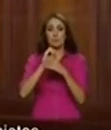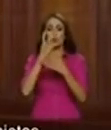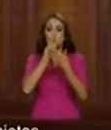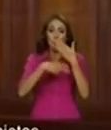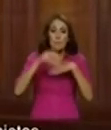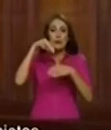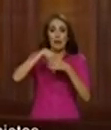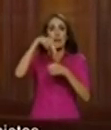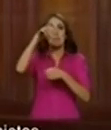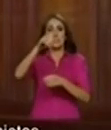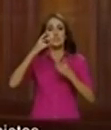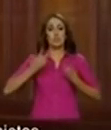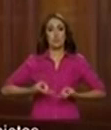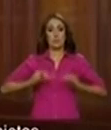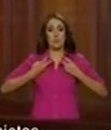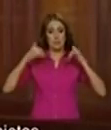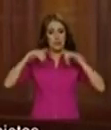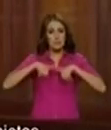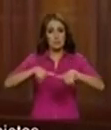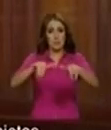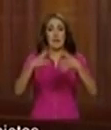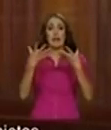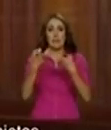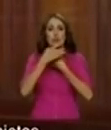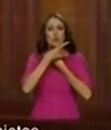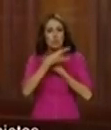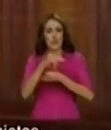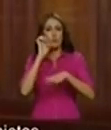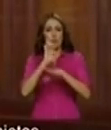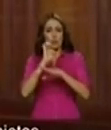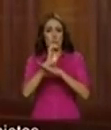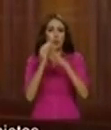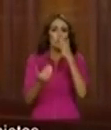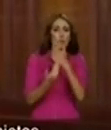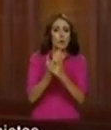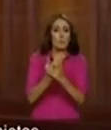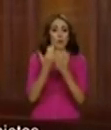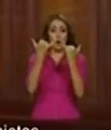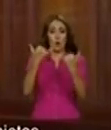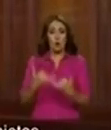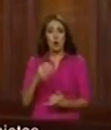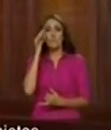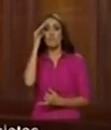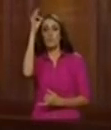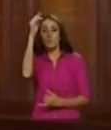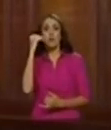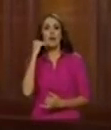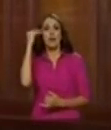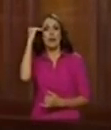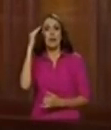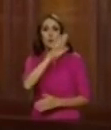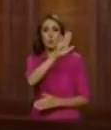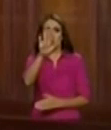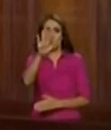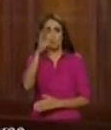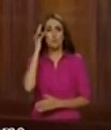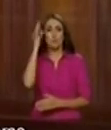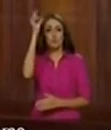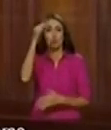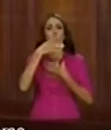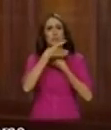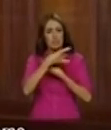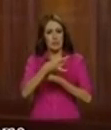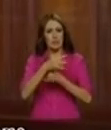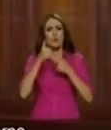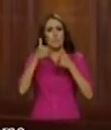interesa el país en el que vivirán nuestros hijos y nietos, el presente y también el futuro de nuestros mayores, tu futuro ecuatoriano. Me